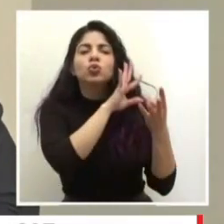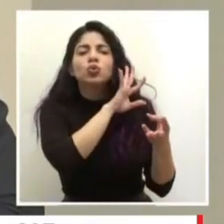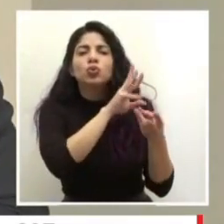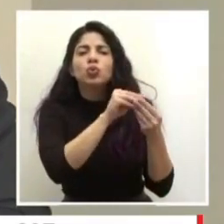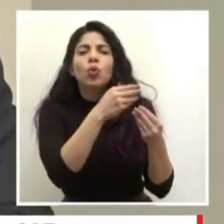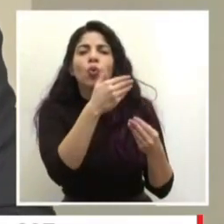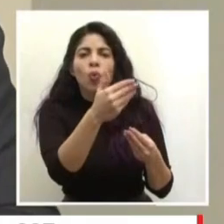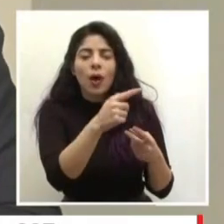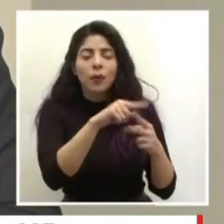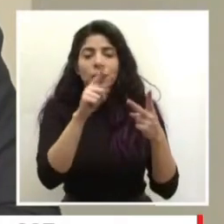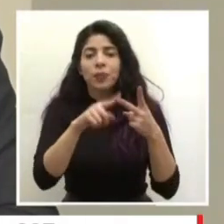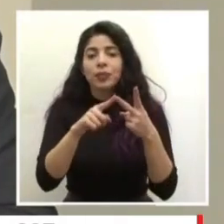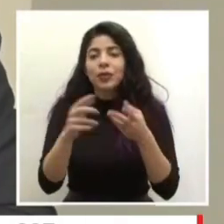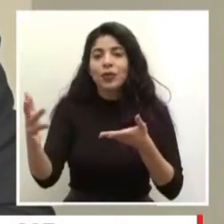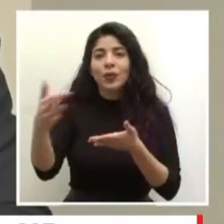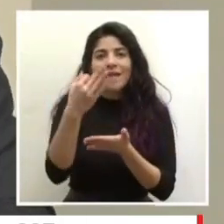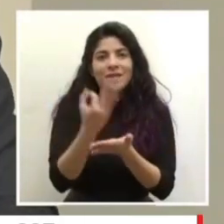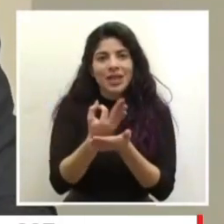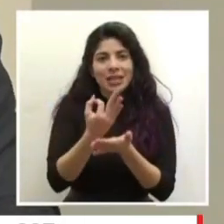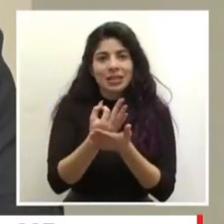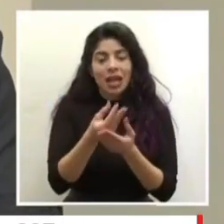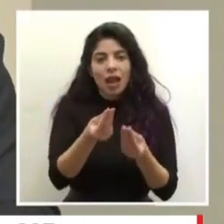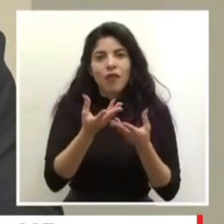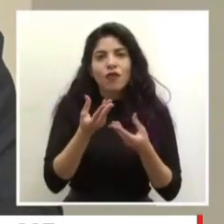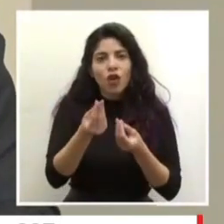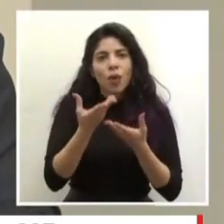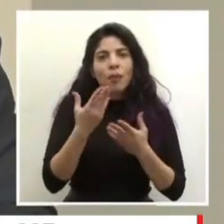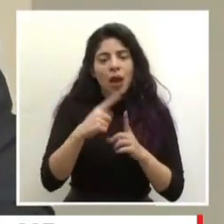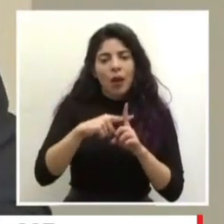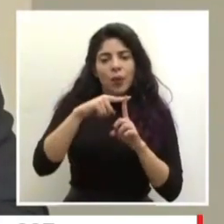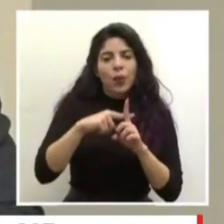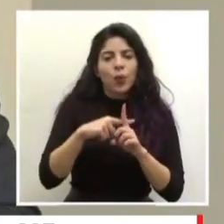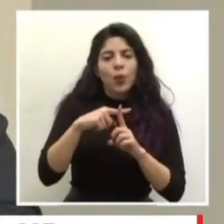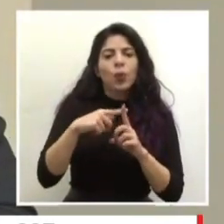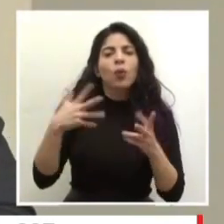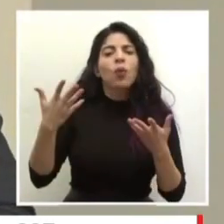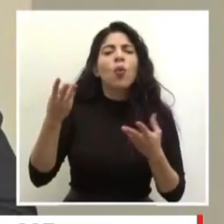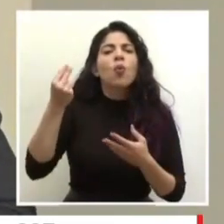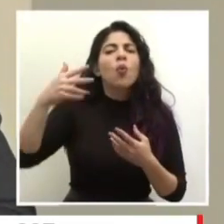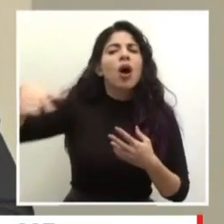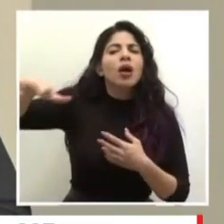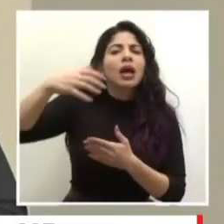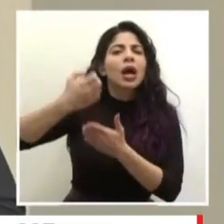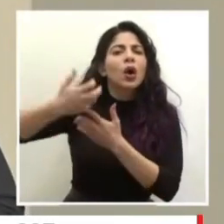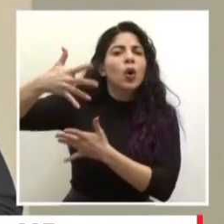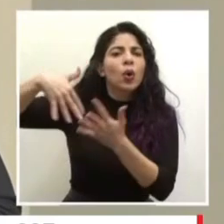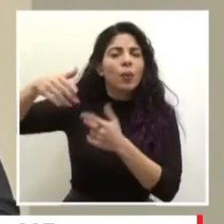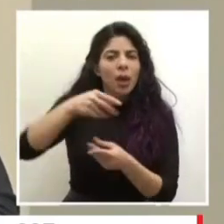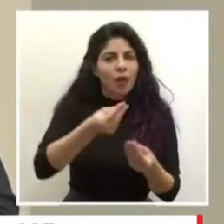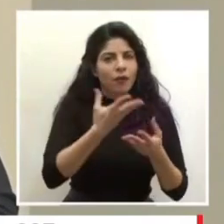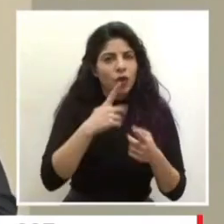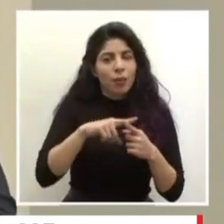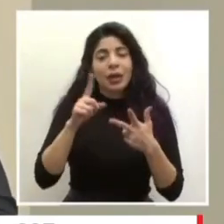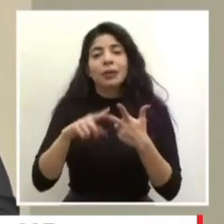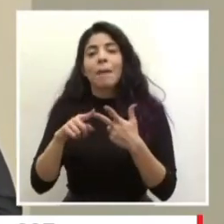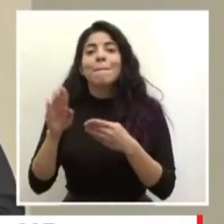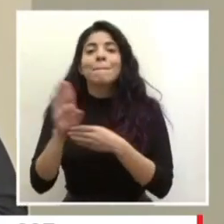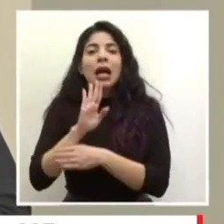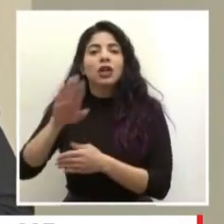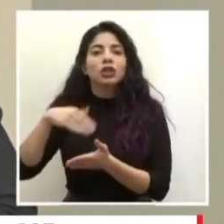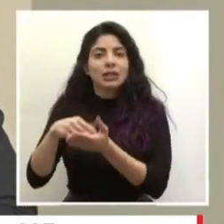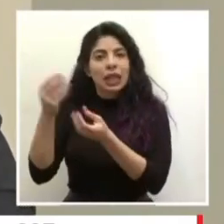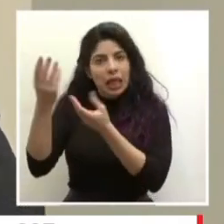la recaudación fiscal, que da una temperatura del movimiento de la actividad económica. Y datos del Banco Central